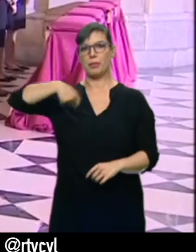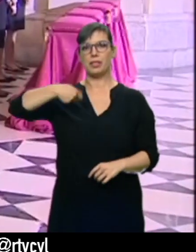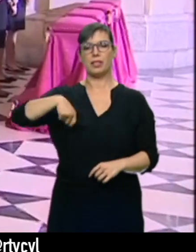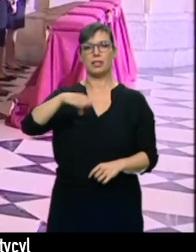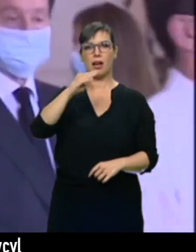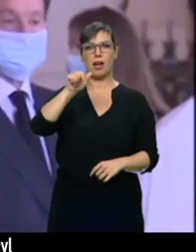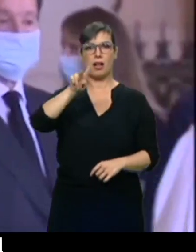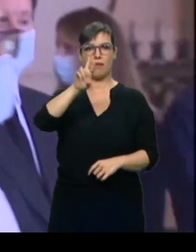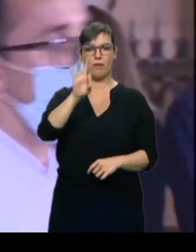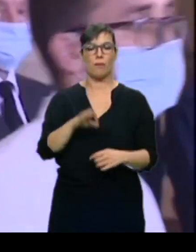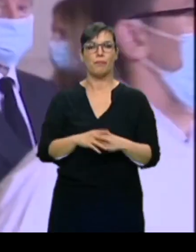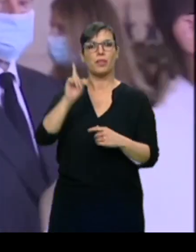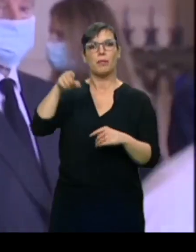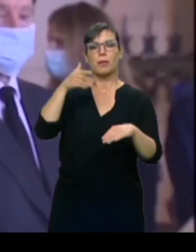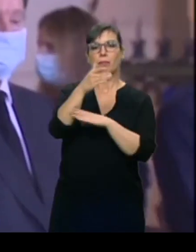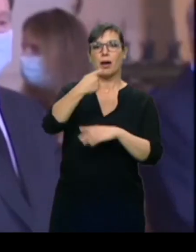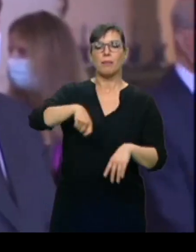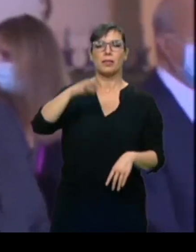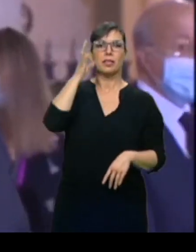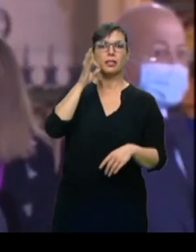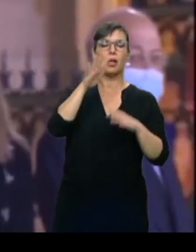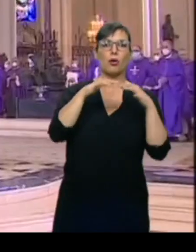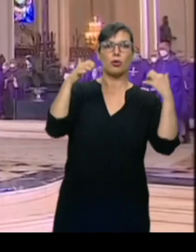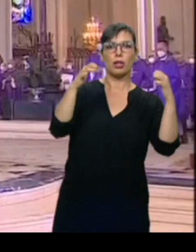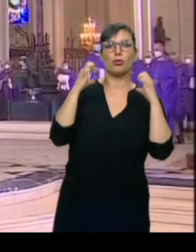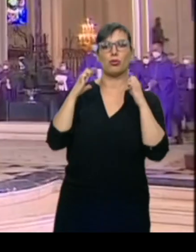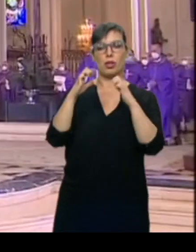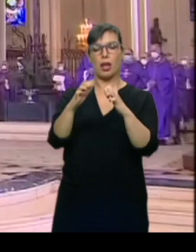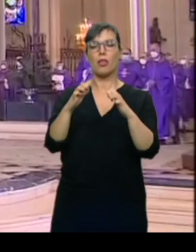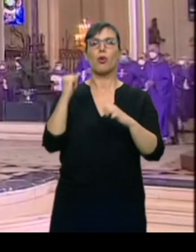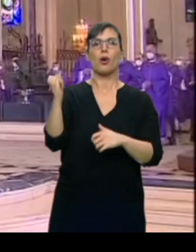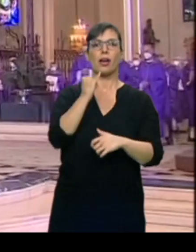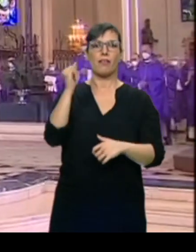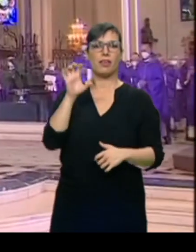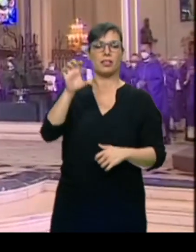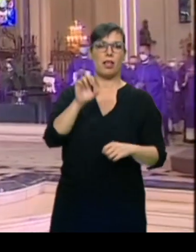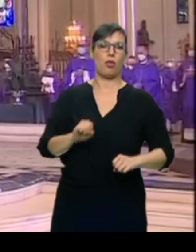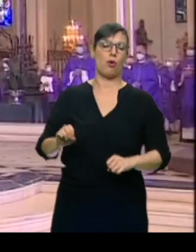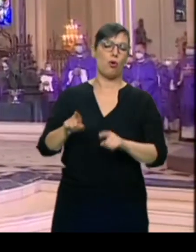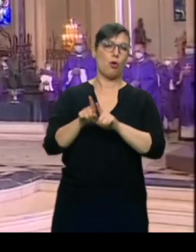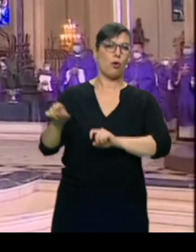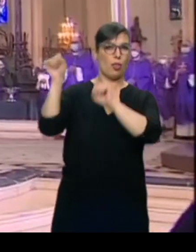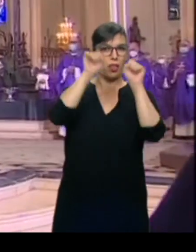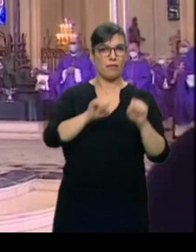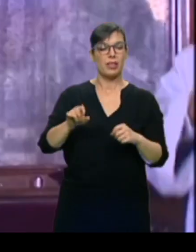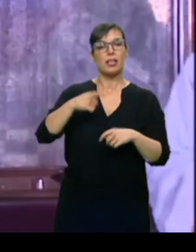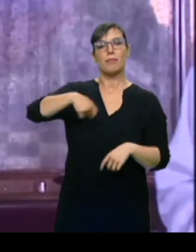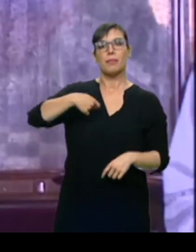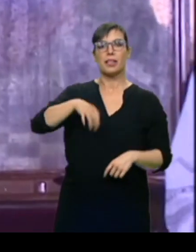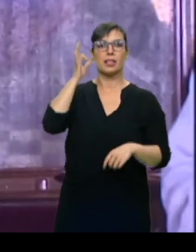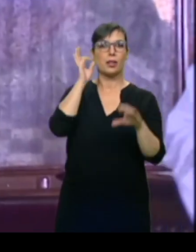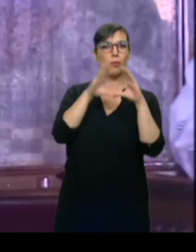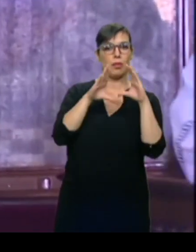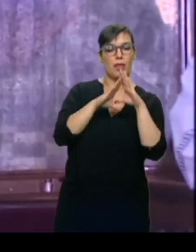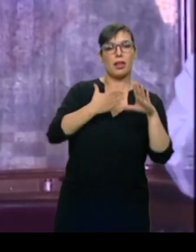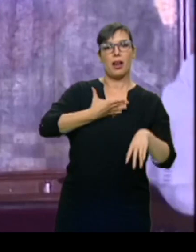han acudido las presidentas del Congreso y del Senado, el jefe del Estado Mayor de la Defensa, la presidenta de la Comunidad de Madrid, su alcalde,